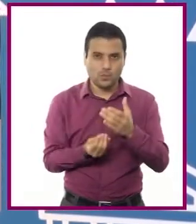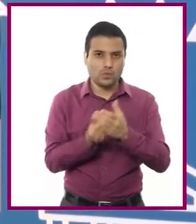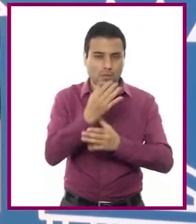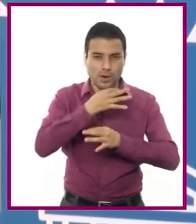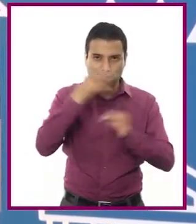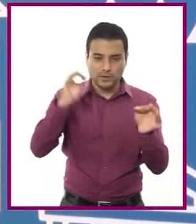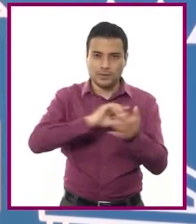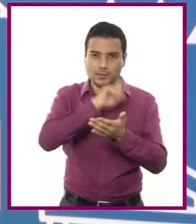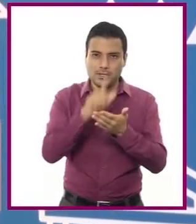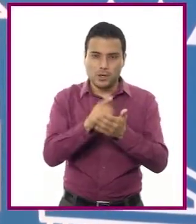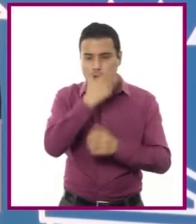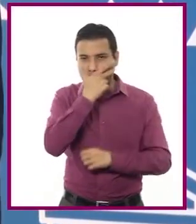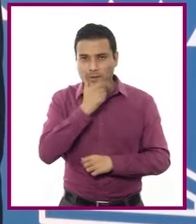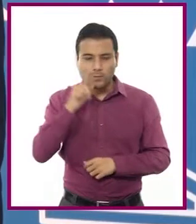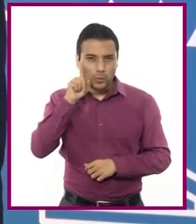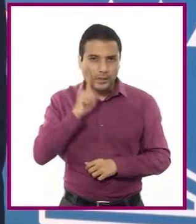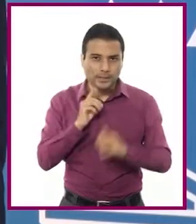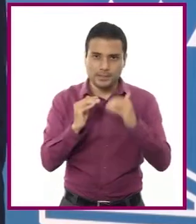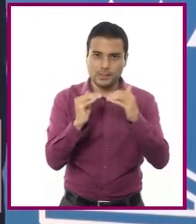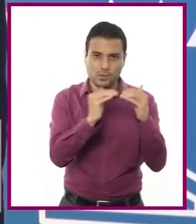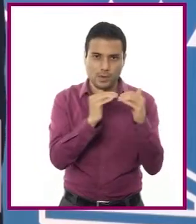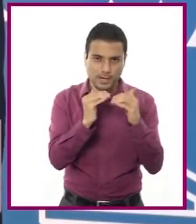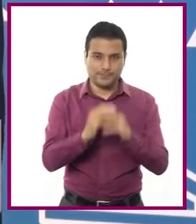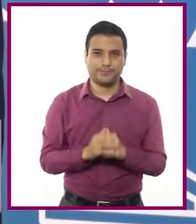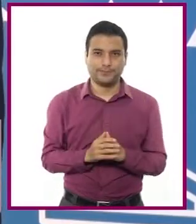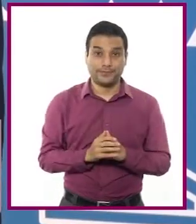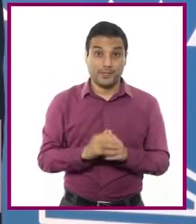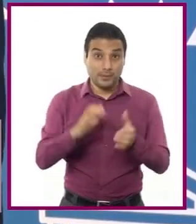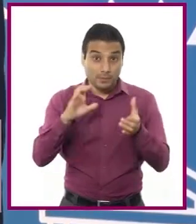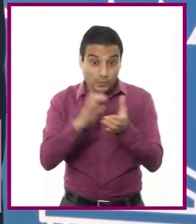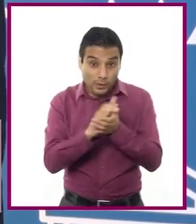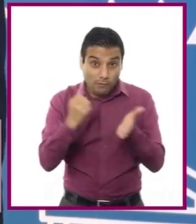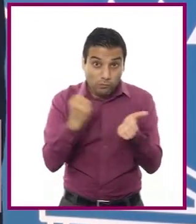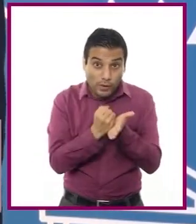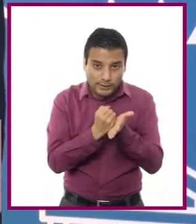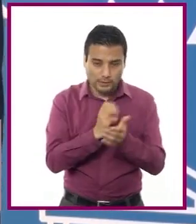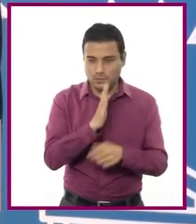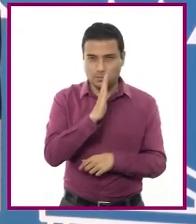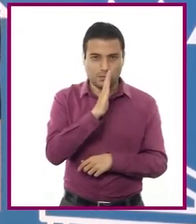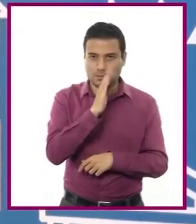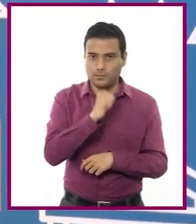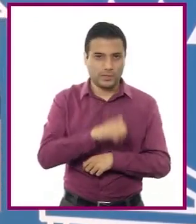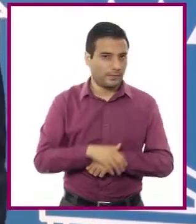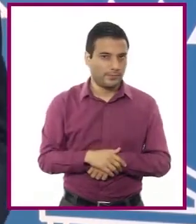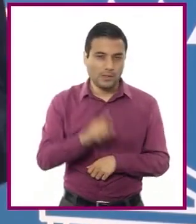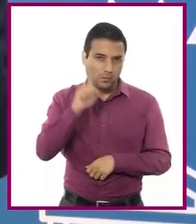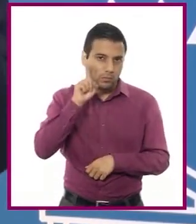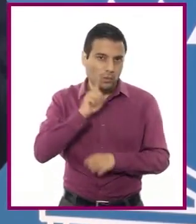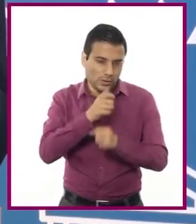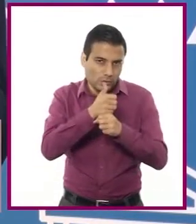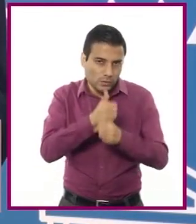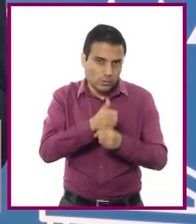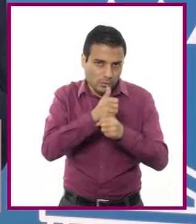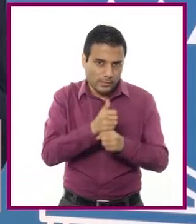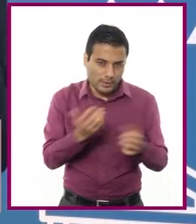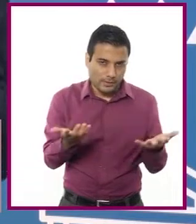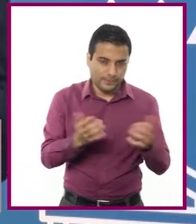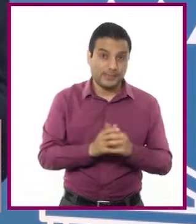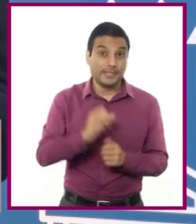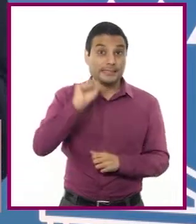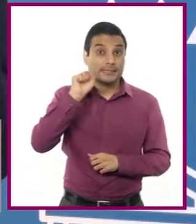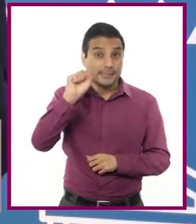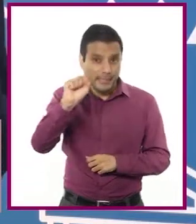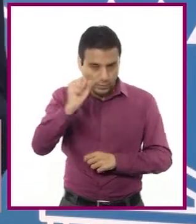igualdad civil entre hombres y mujeres, eliminó los matrimonios forzados o por dinero que afectaban a las mujeres, legalizó los